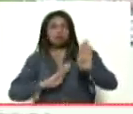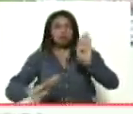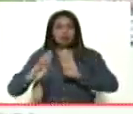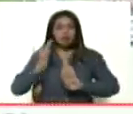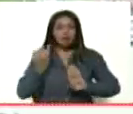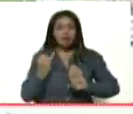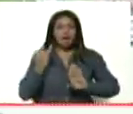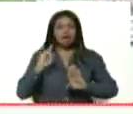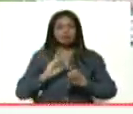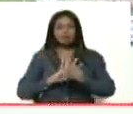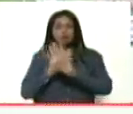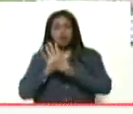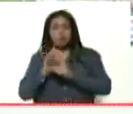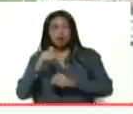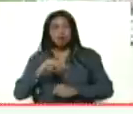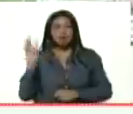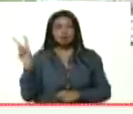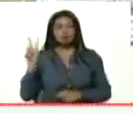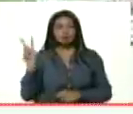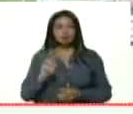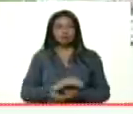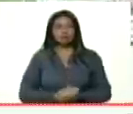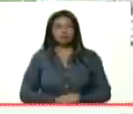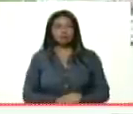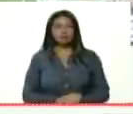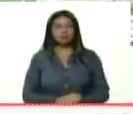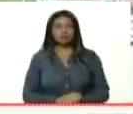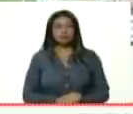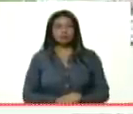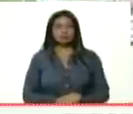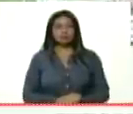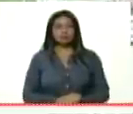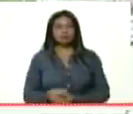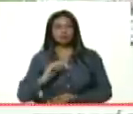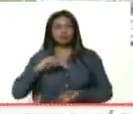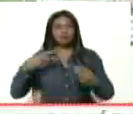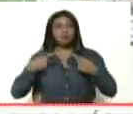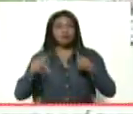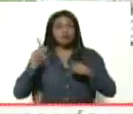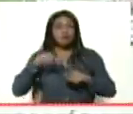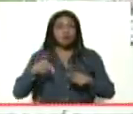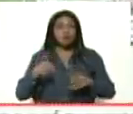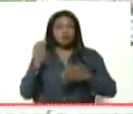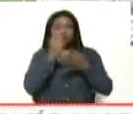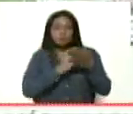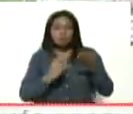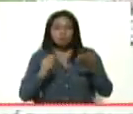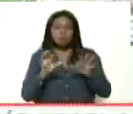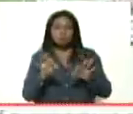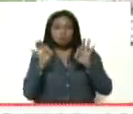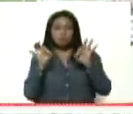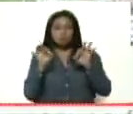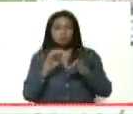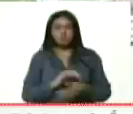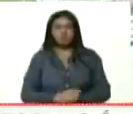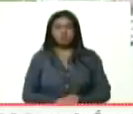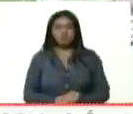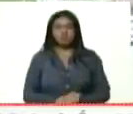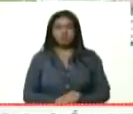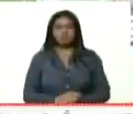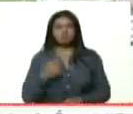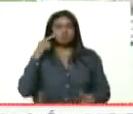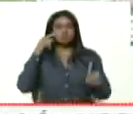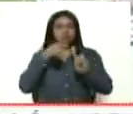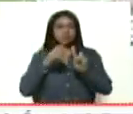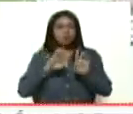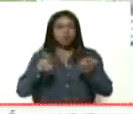del COVID-19 en Venezuela, que nos ha permitido también un diseño muy especial y muy